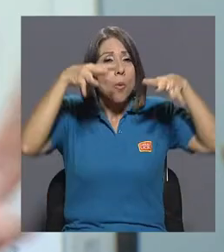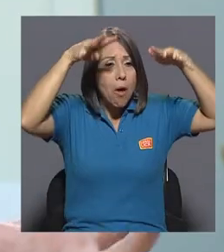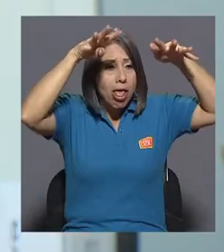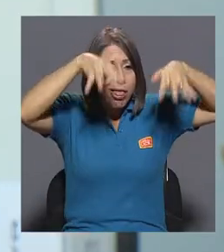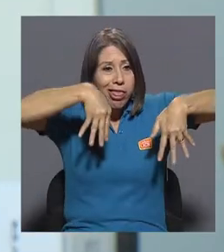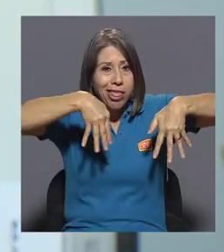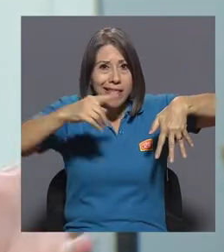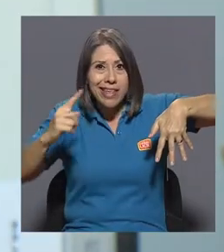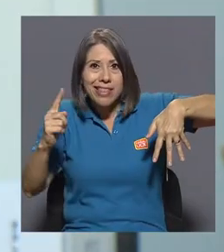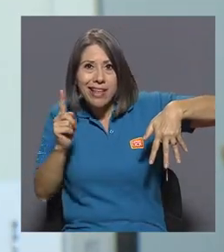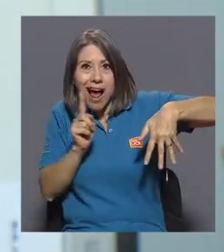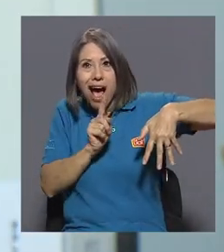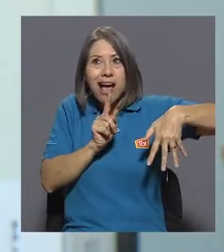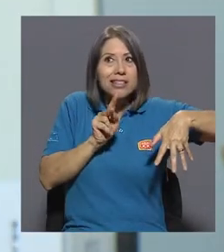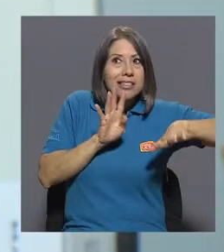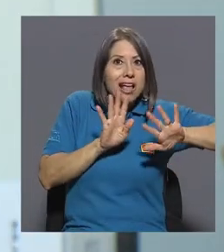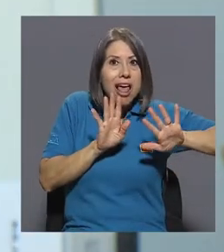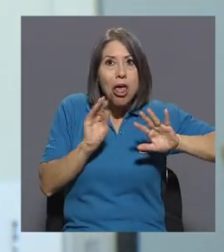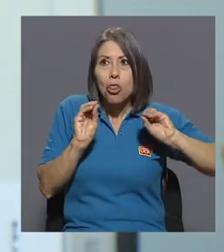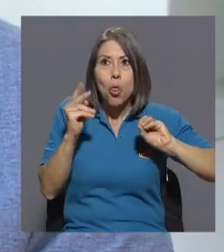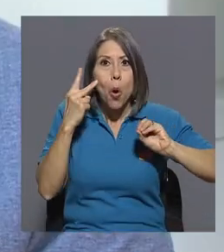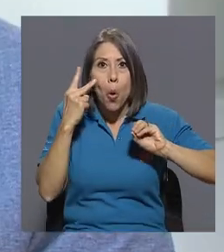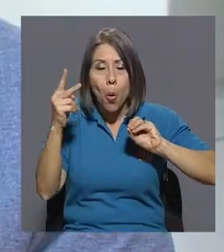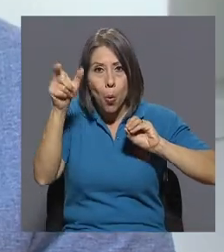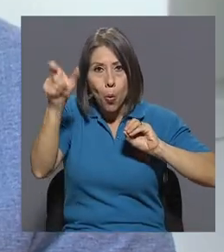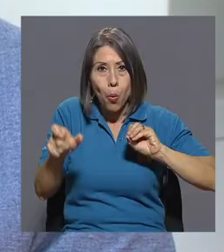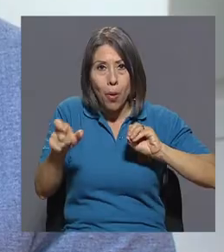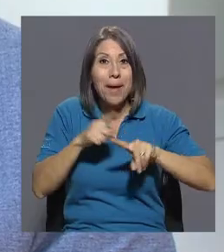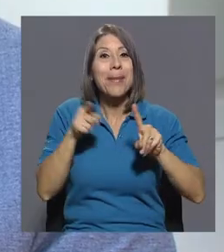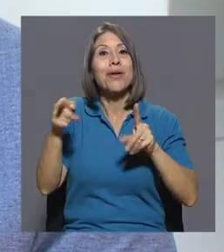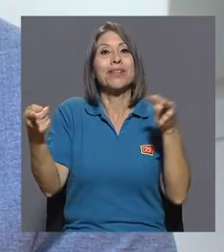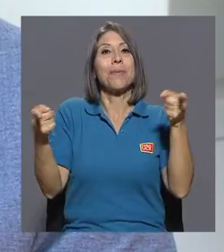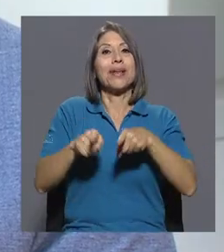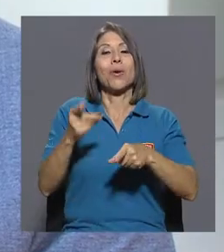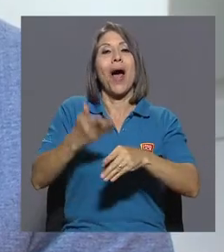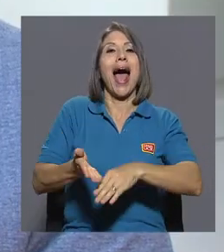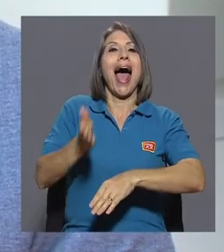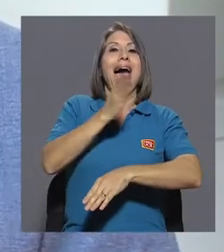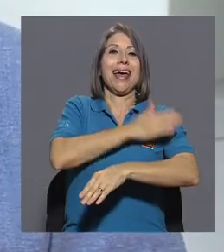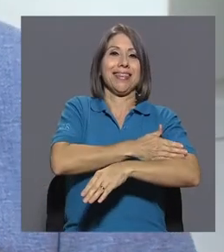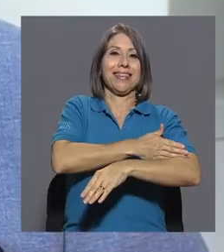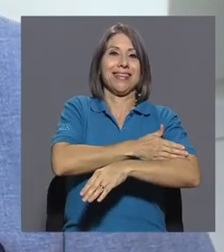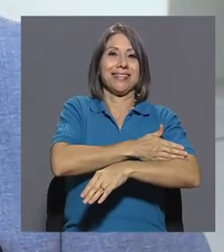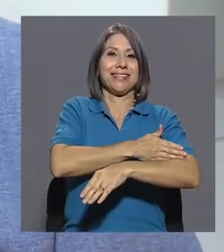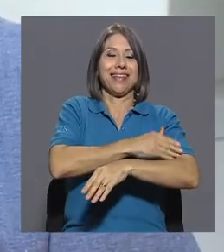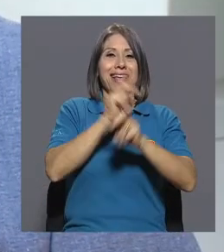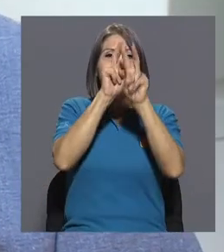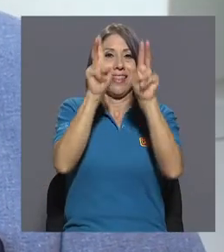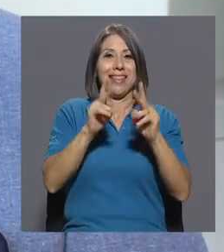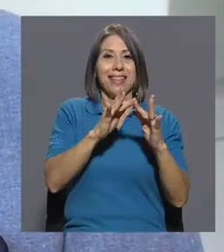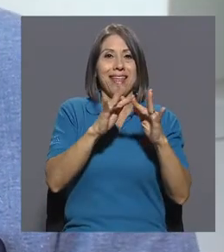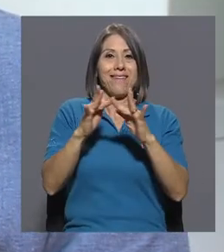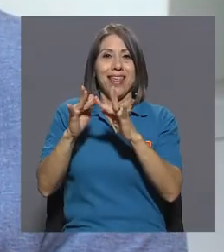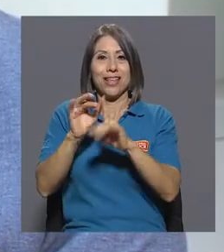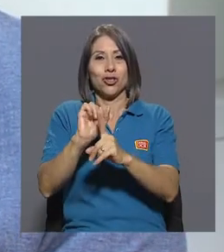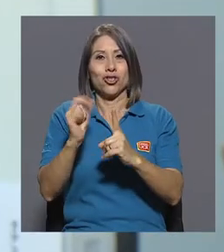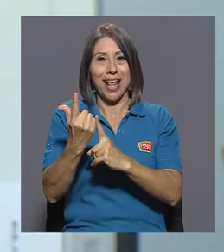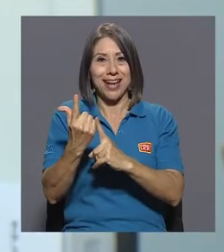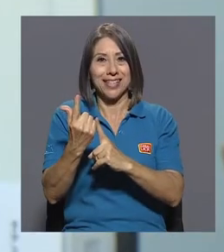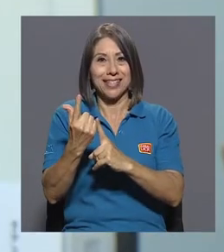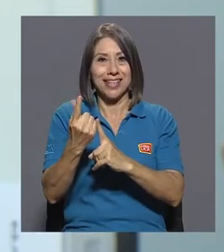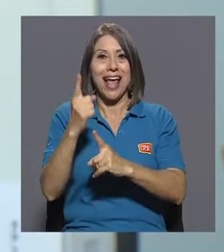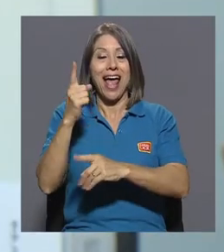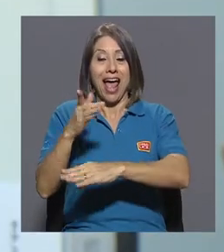Pero te estoy hablando en un contexto antes de las redes sociales, ¿verdad? Y hay un antes y después con las redes sociales. Gracias.